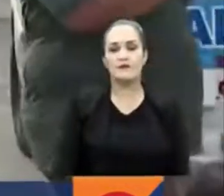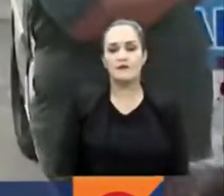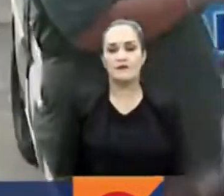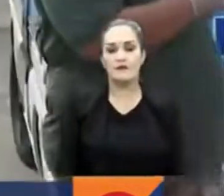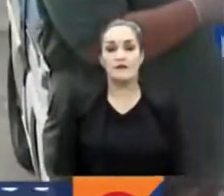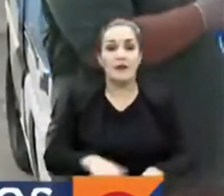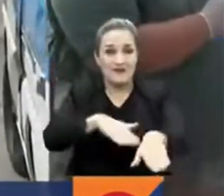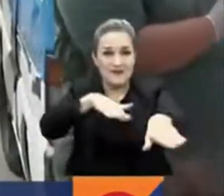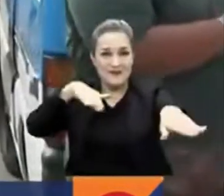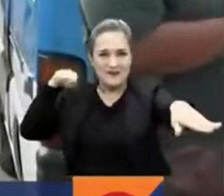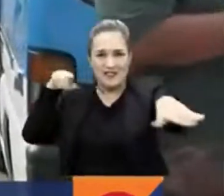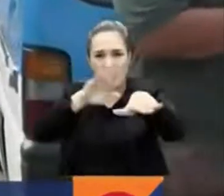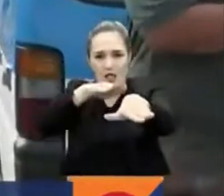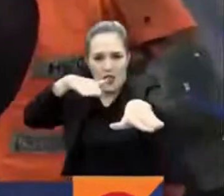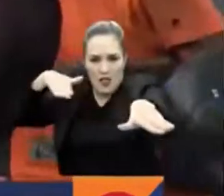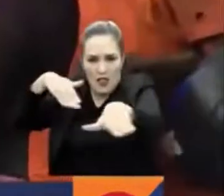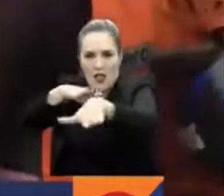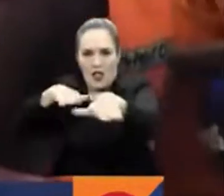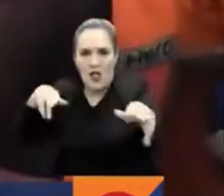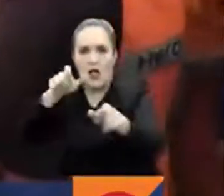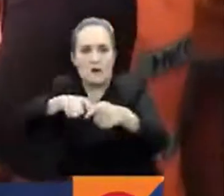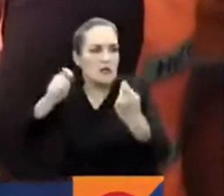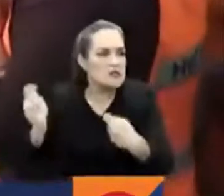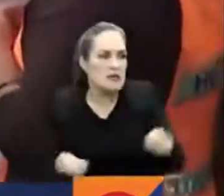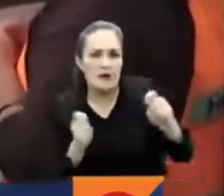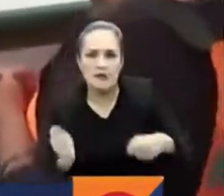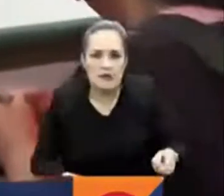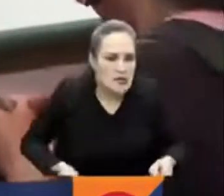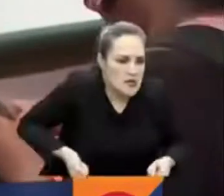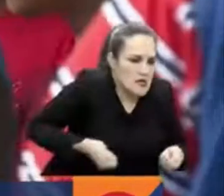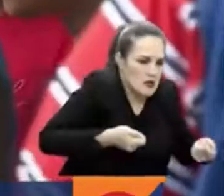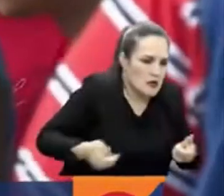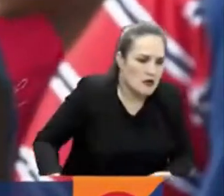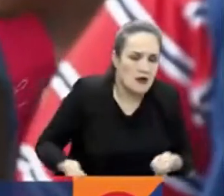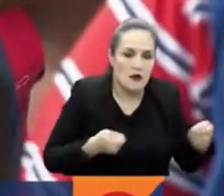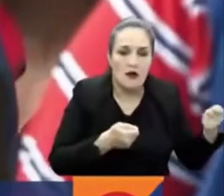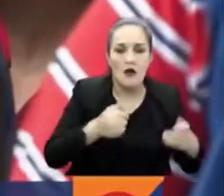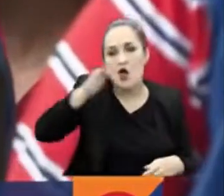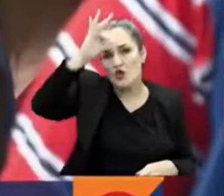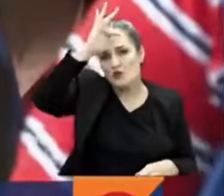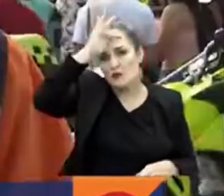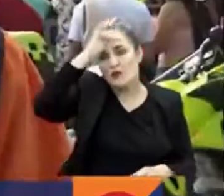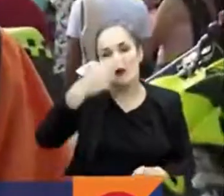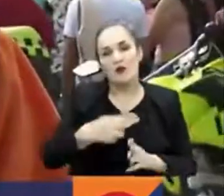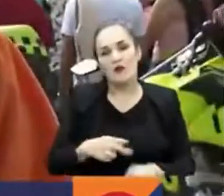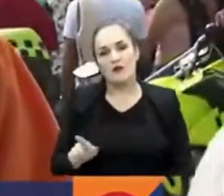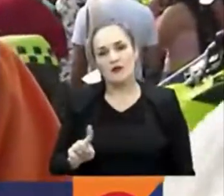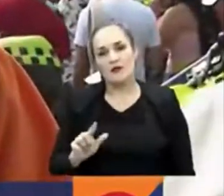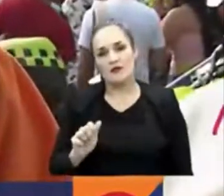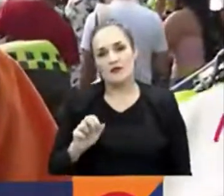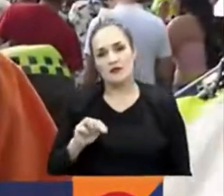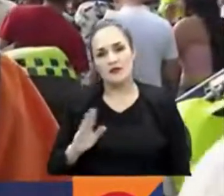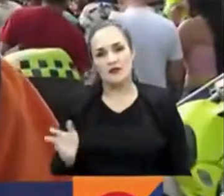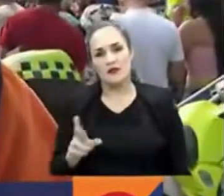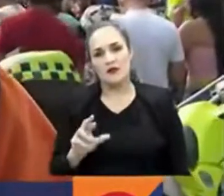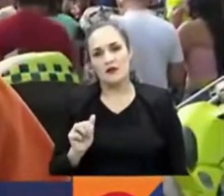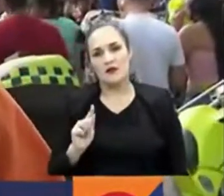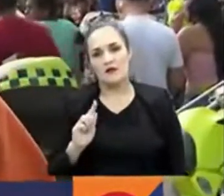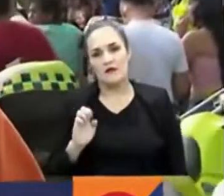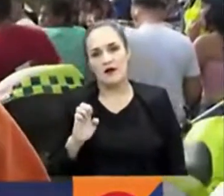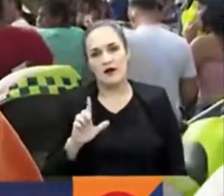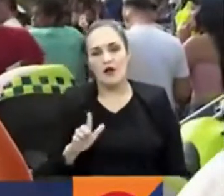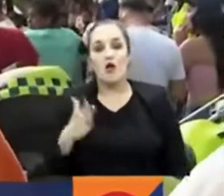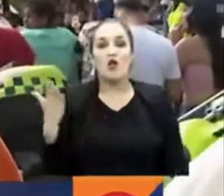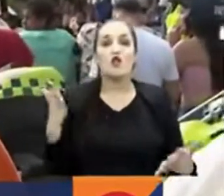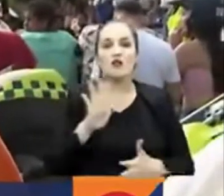de ambulancias, camillas y lesionados, se convirtió la entrada principal del Hospital San Rafael del Espinal. Hay 3 personas sin vida, en el